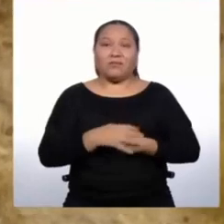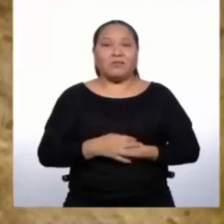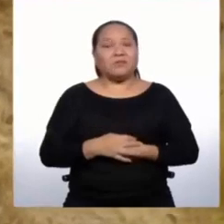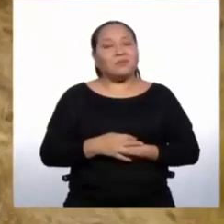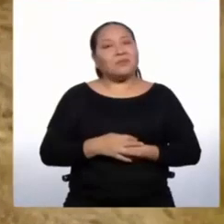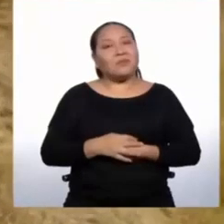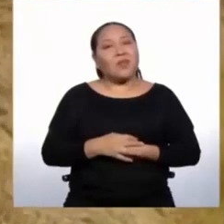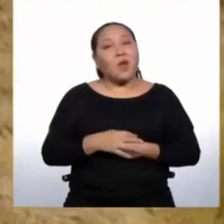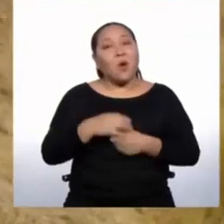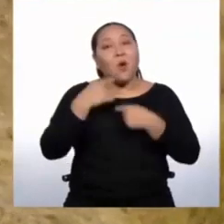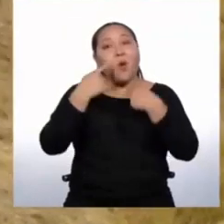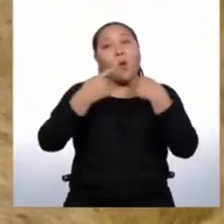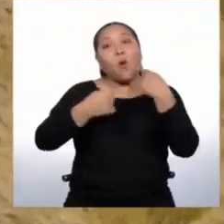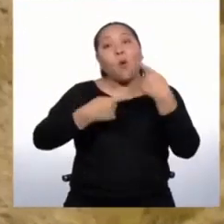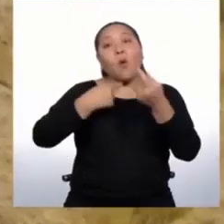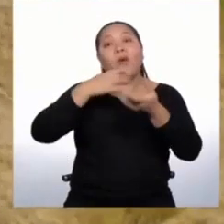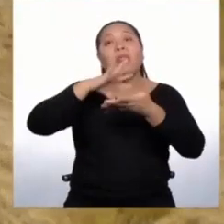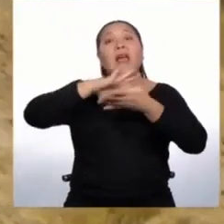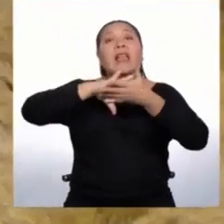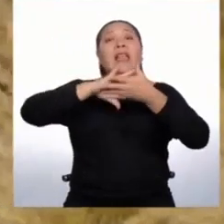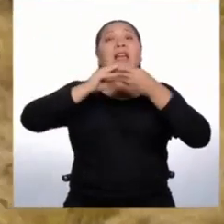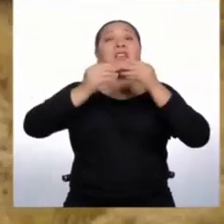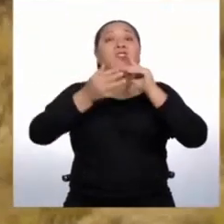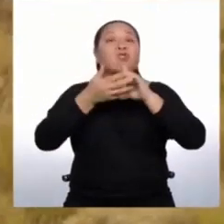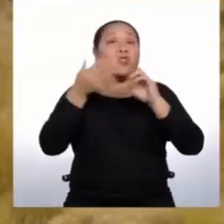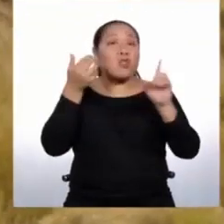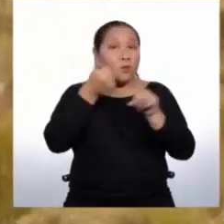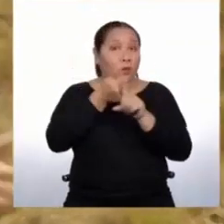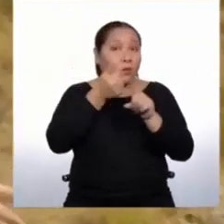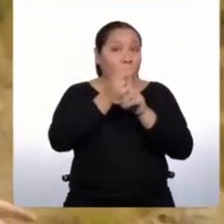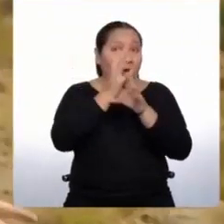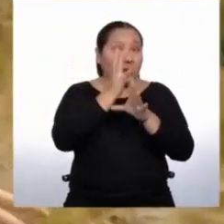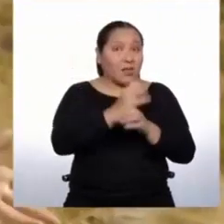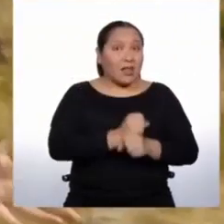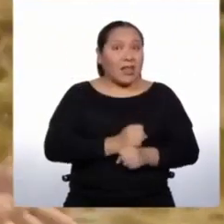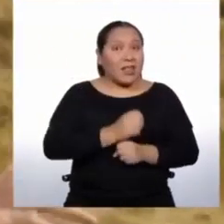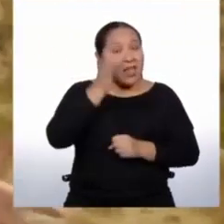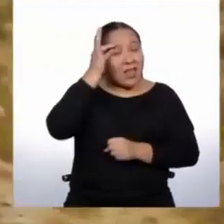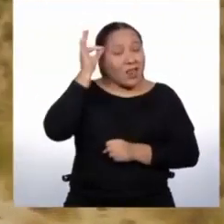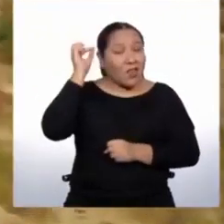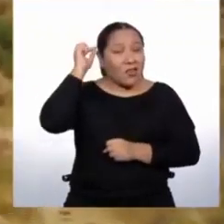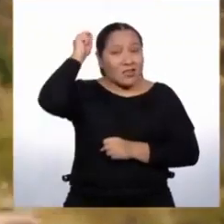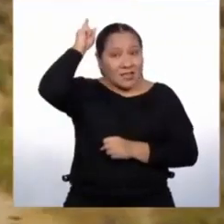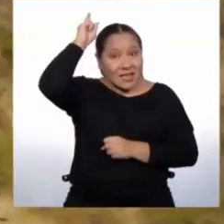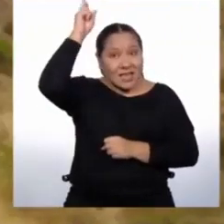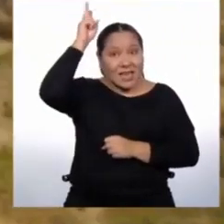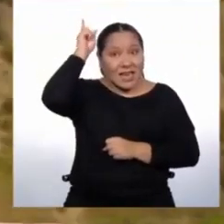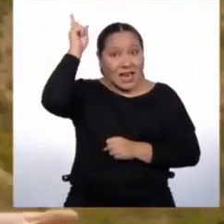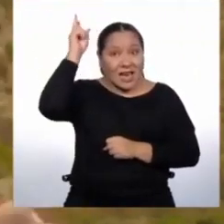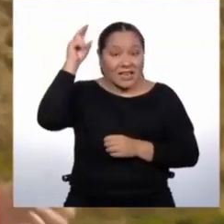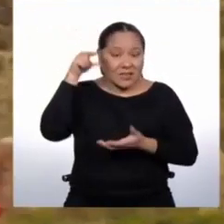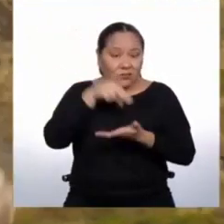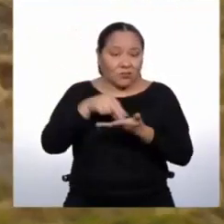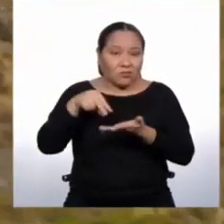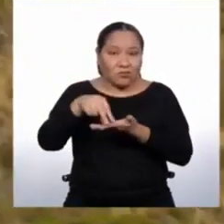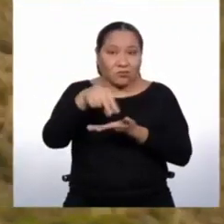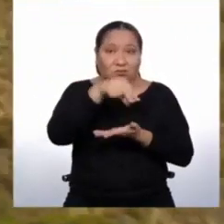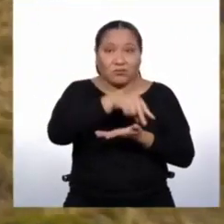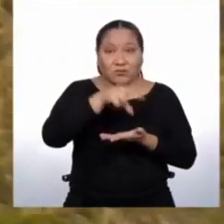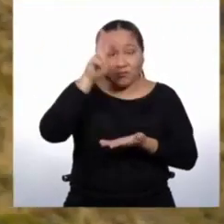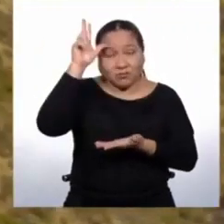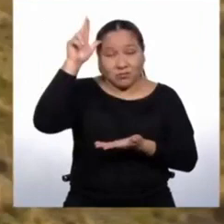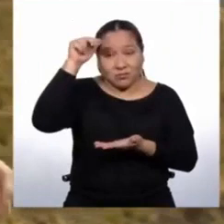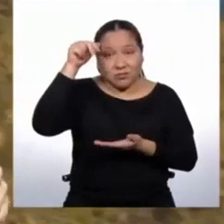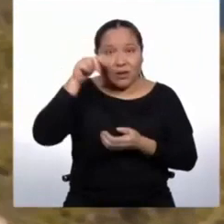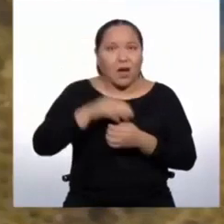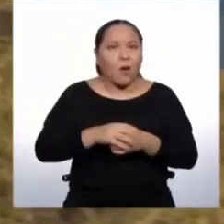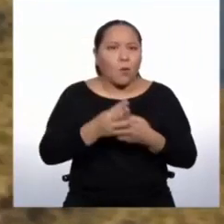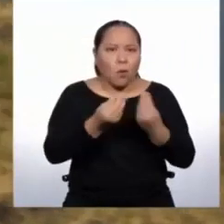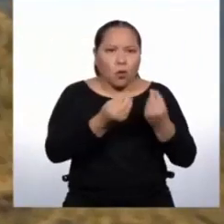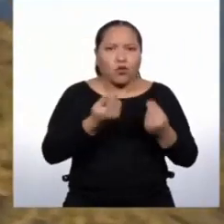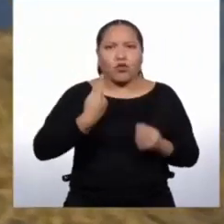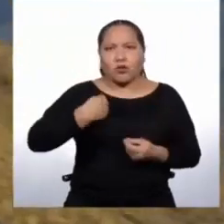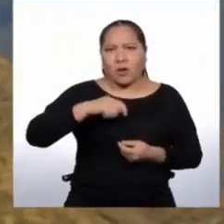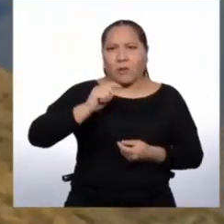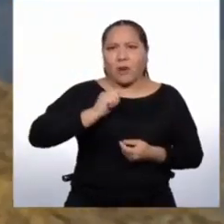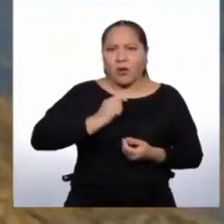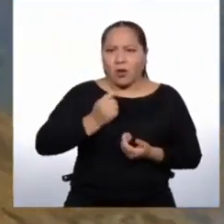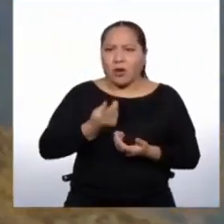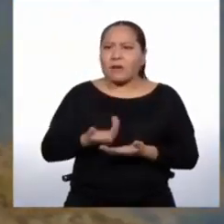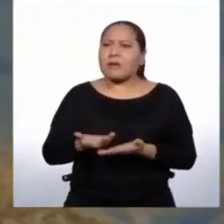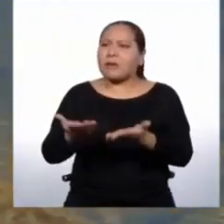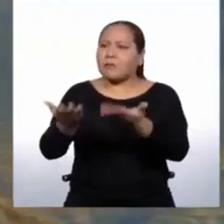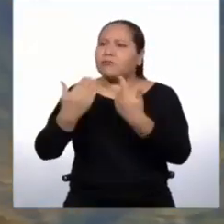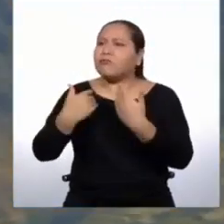Cuenta la tradición de los incas ajedrecistas que muchos españoles invitaron también al Inca, pero este, por medio del